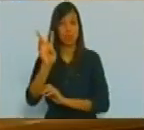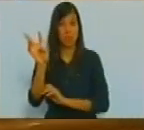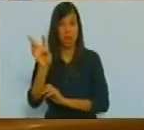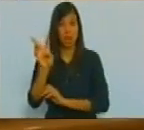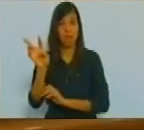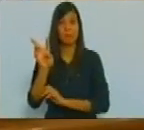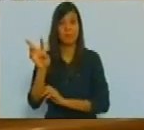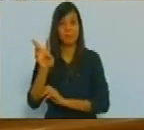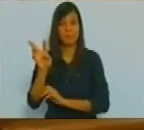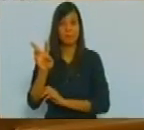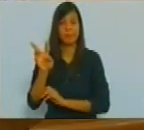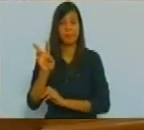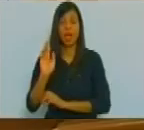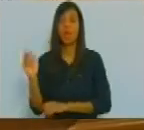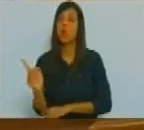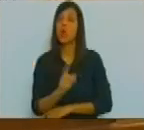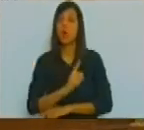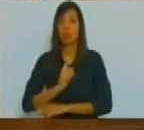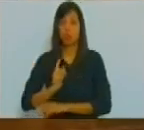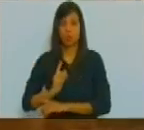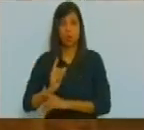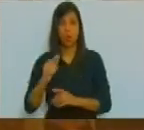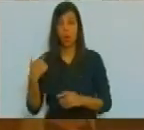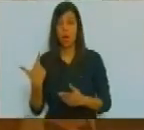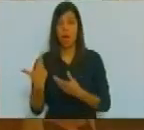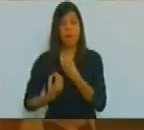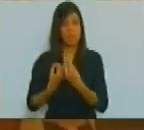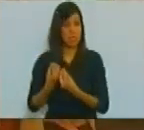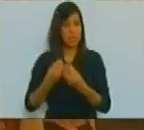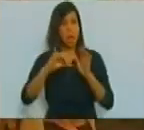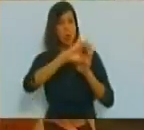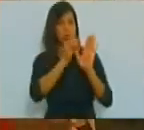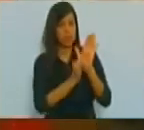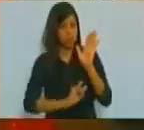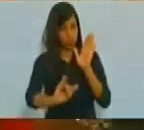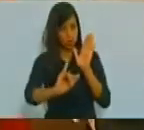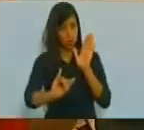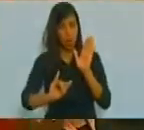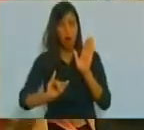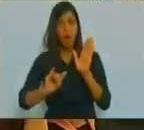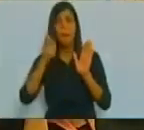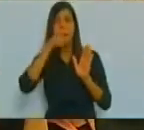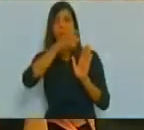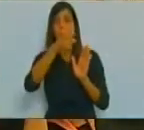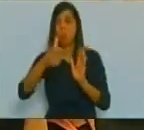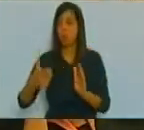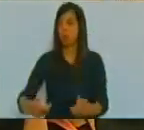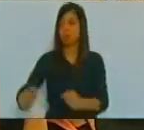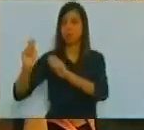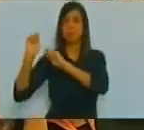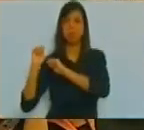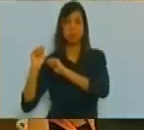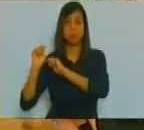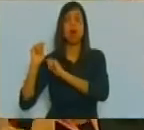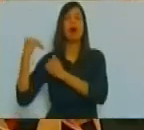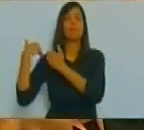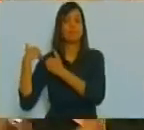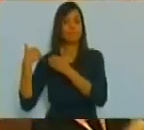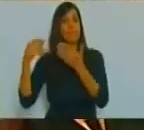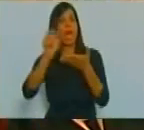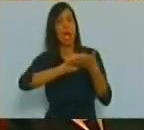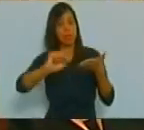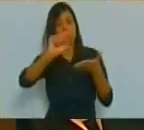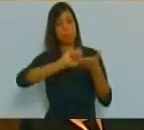venezuela nosotros como constituyentes como voces de un pueblo vamos a profundizar